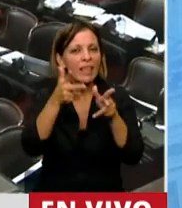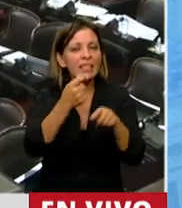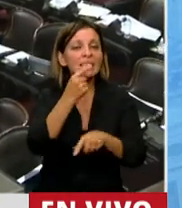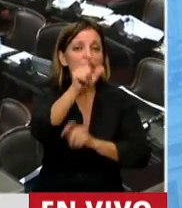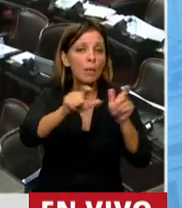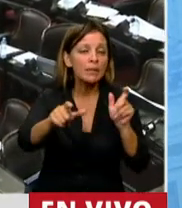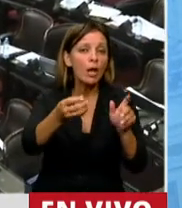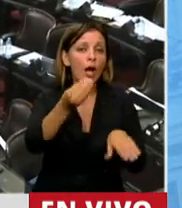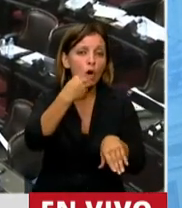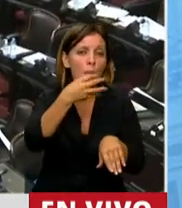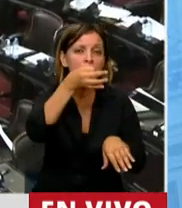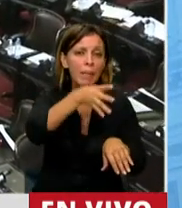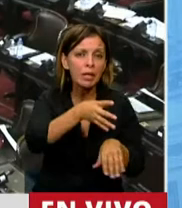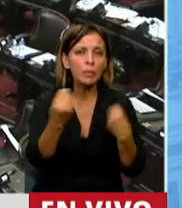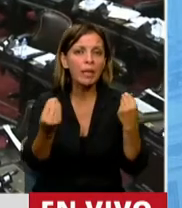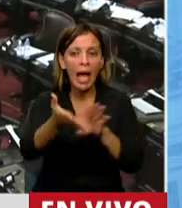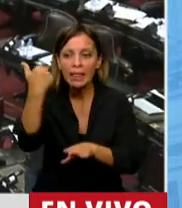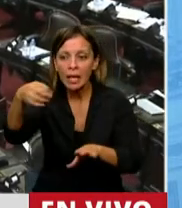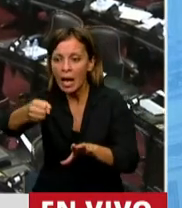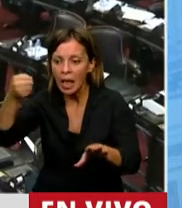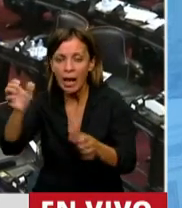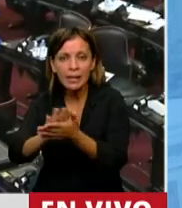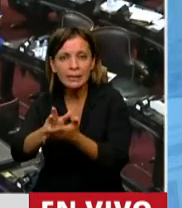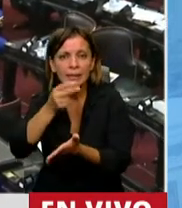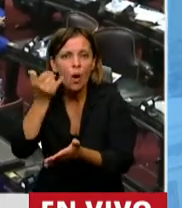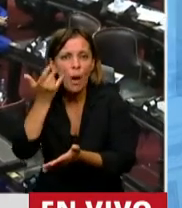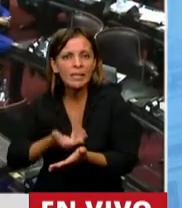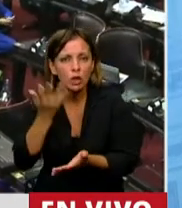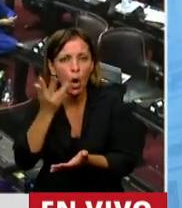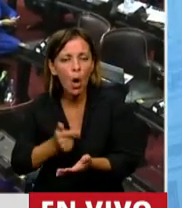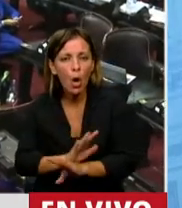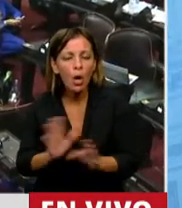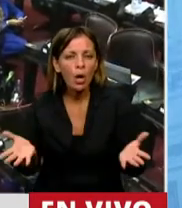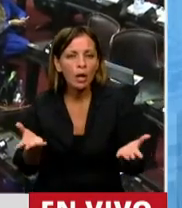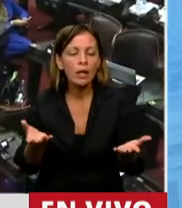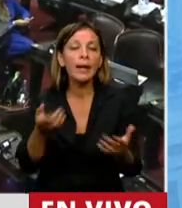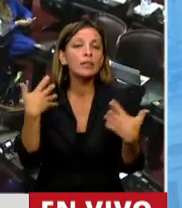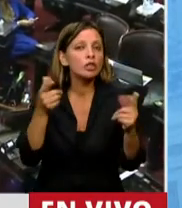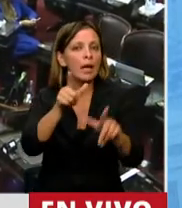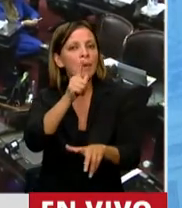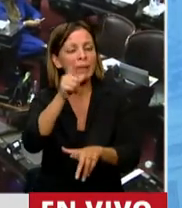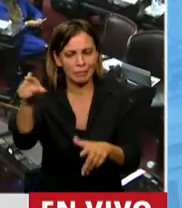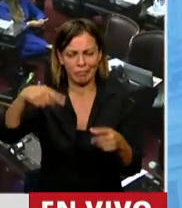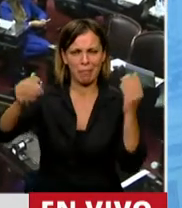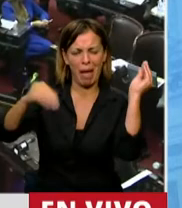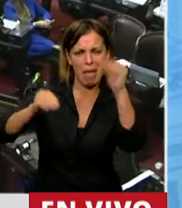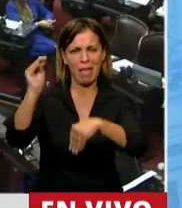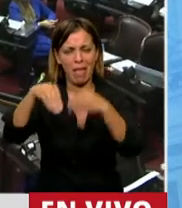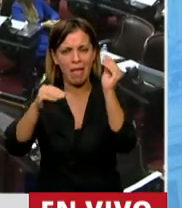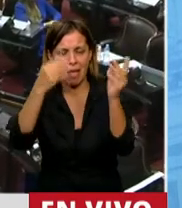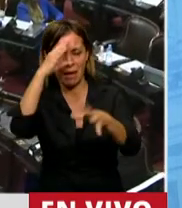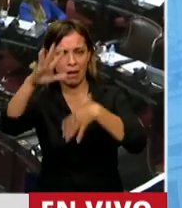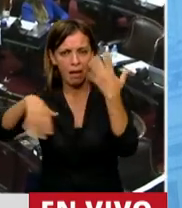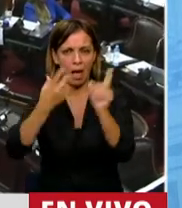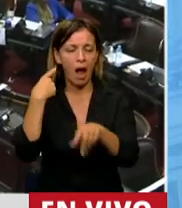iban a comer cemento porque no tenían nada de heladera, por la cantidad de obras que hacíamos. Entonces me parece que vamos confundiendo y buscamos el